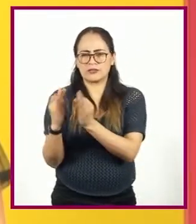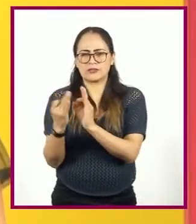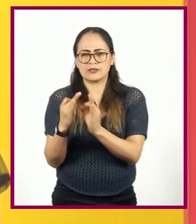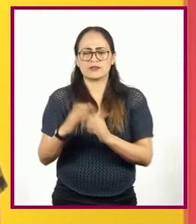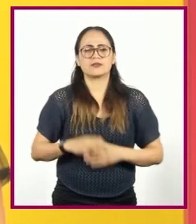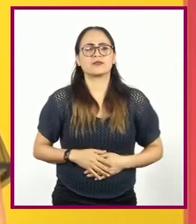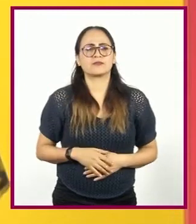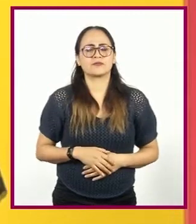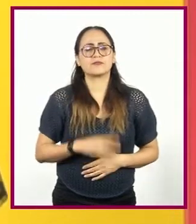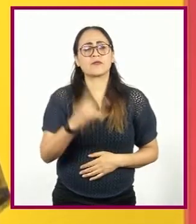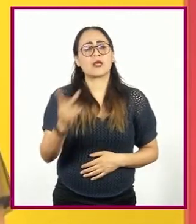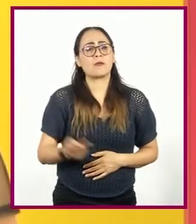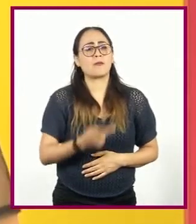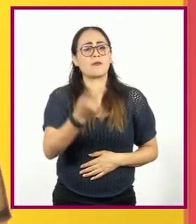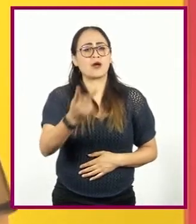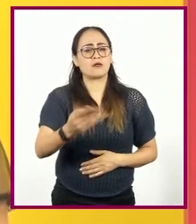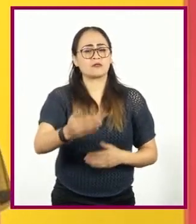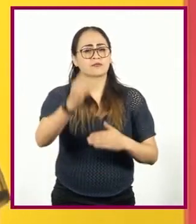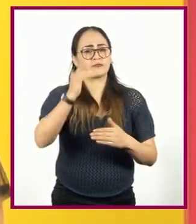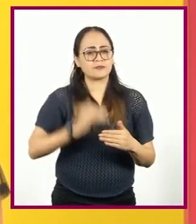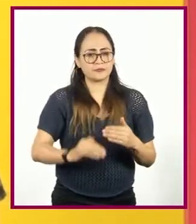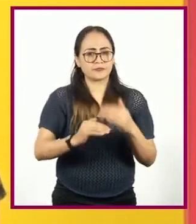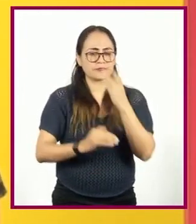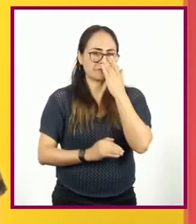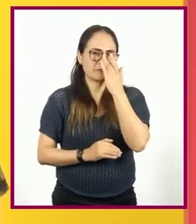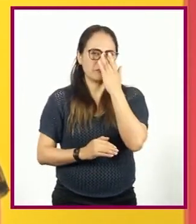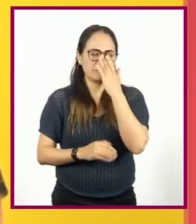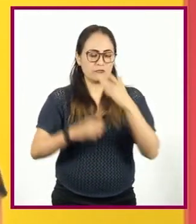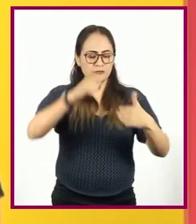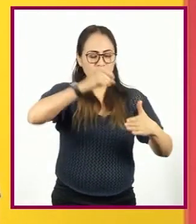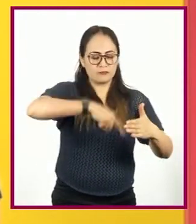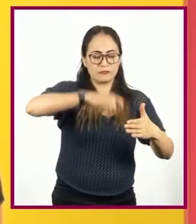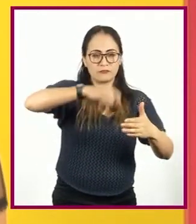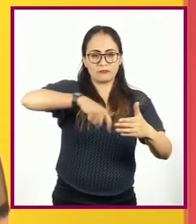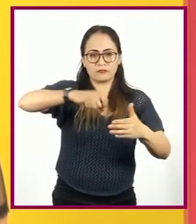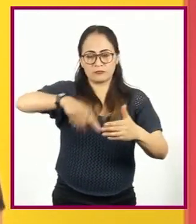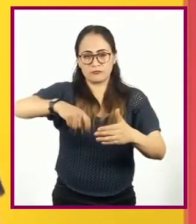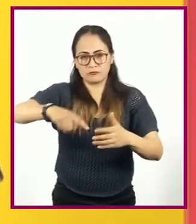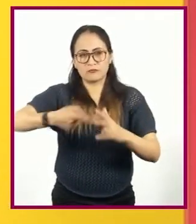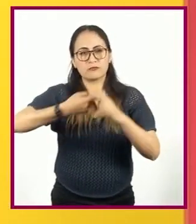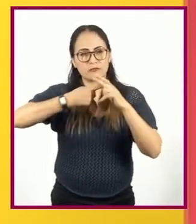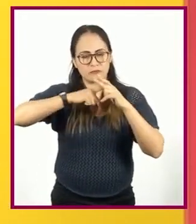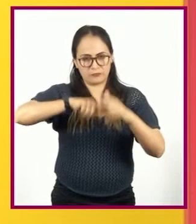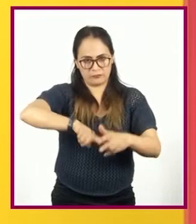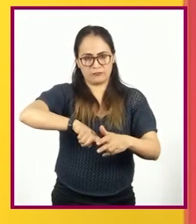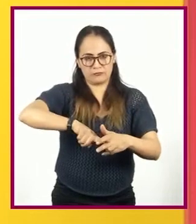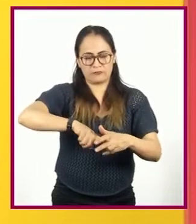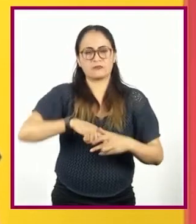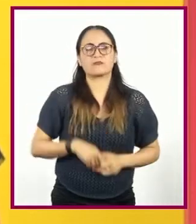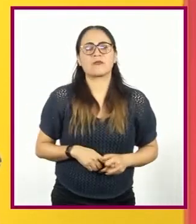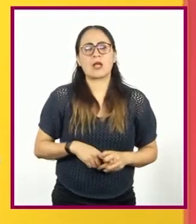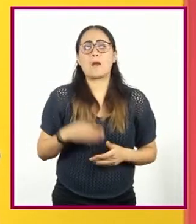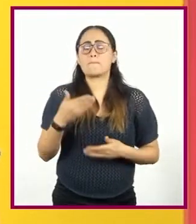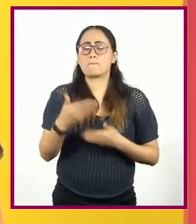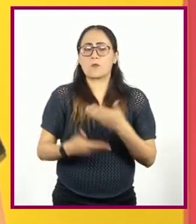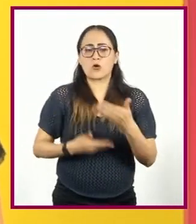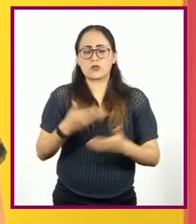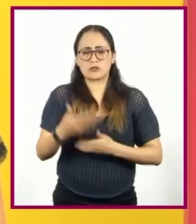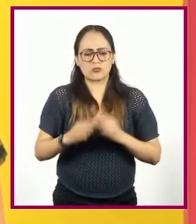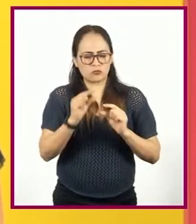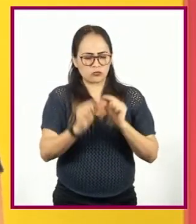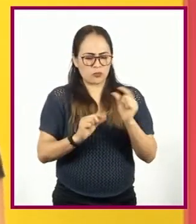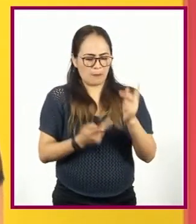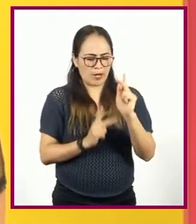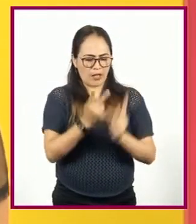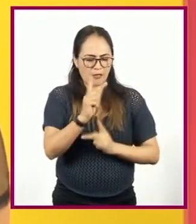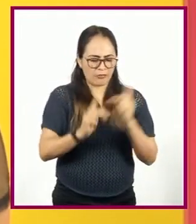Siguiente pregunta. Sabemos que el surgimiento de la agricultura implicó un largo y complejo proceso de domesticación de